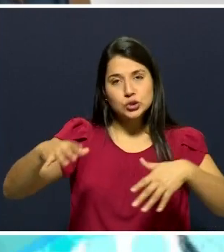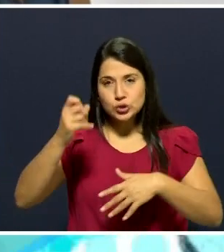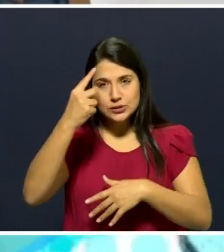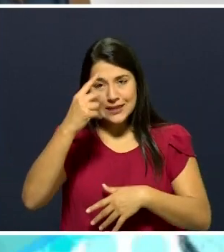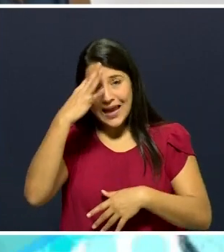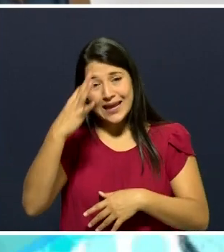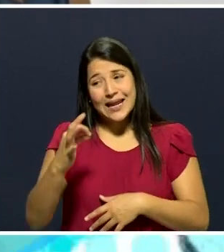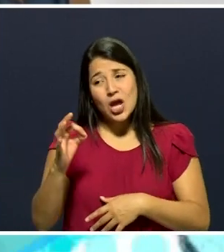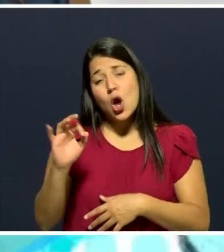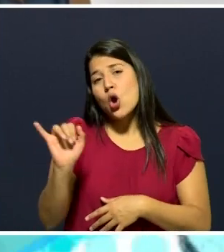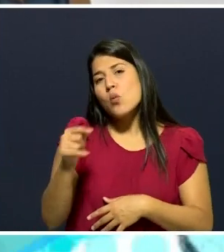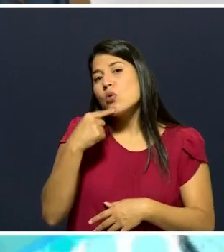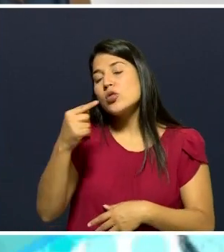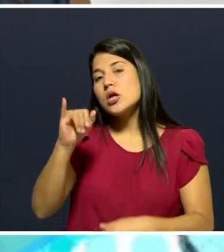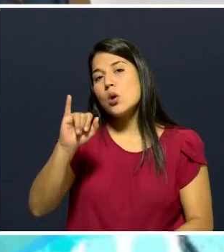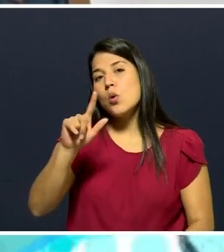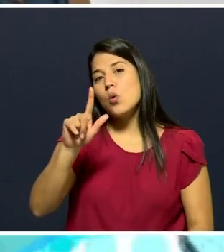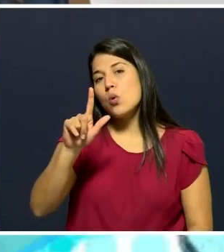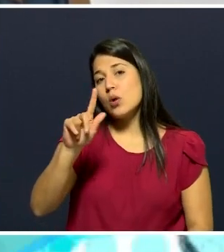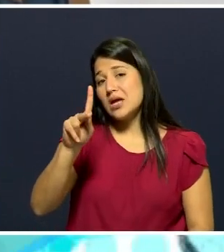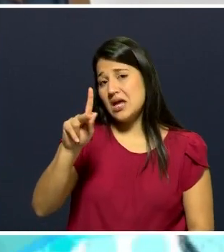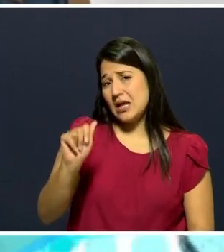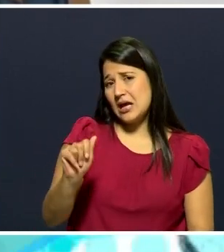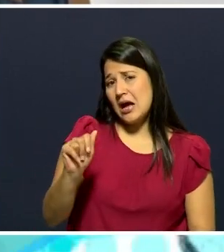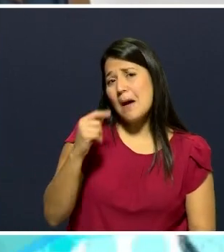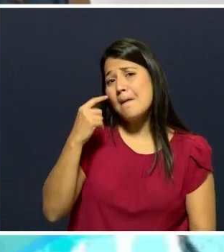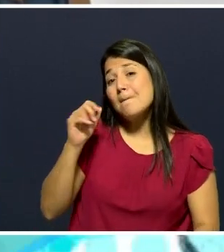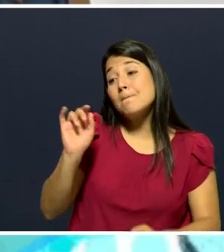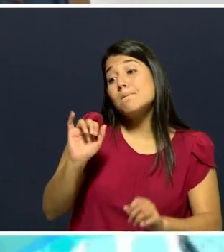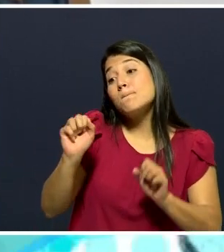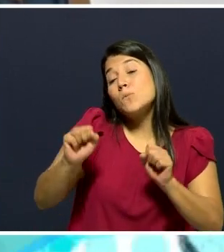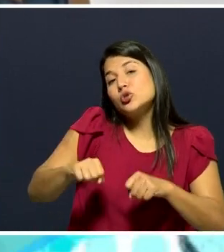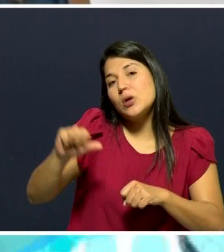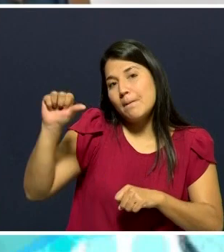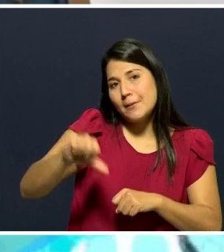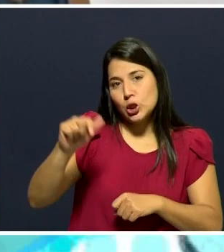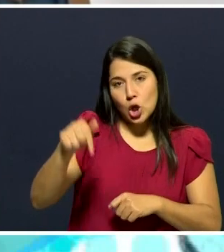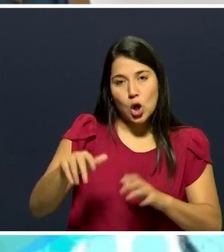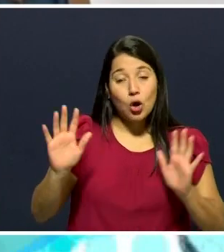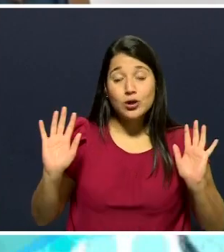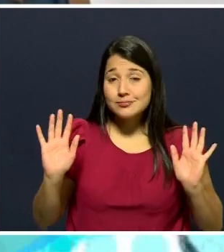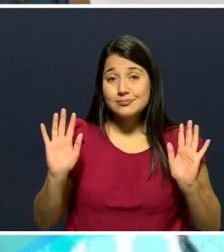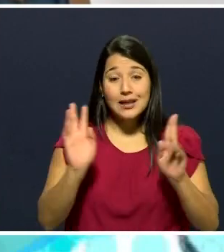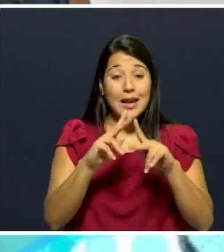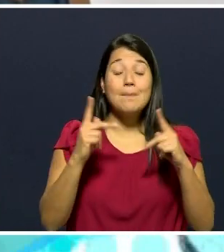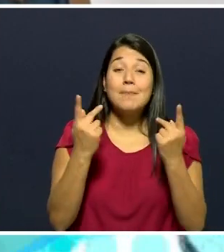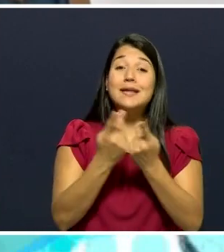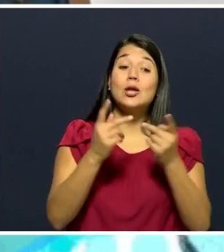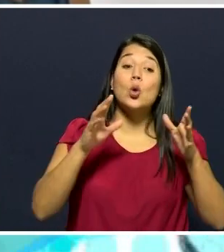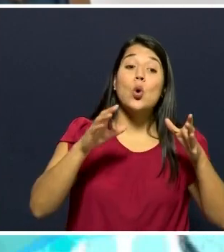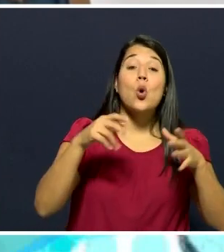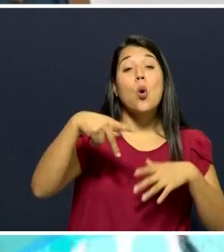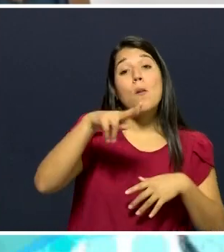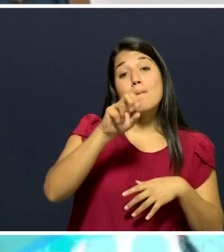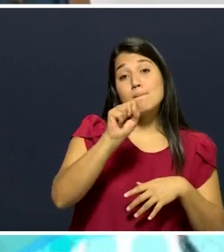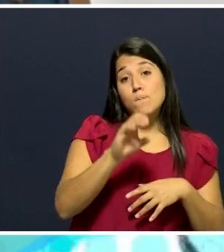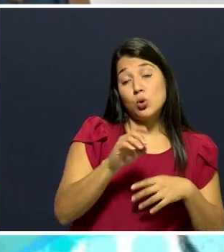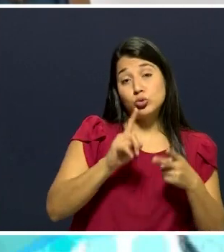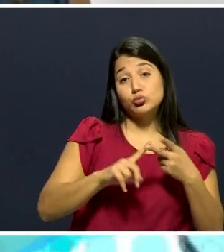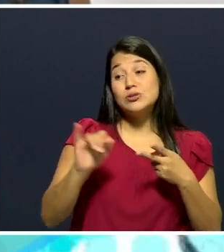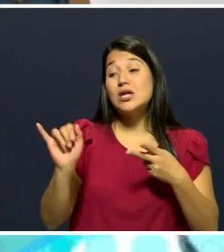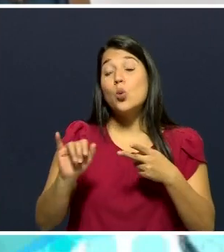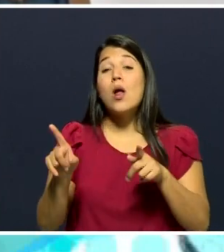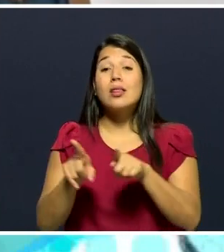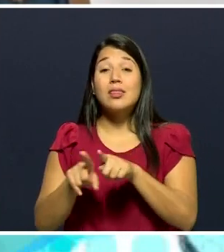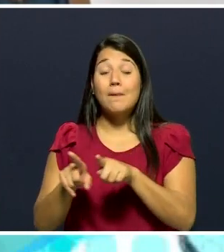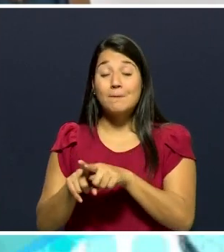de manera breve como posibles perdedores hoy. Partido Unidad Social Cristiana y también el bloque